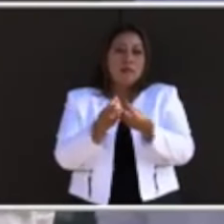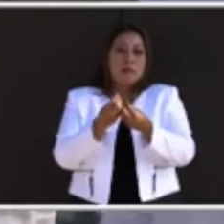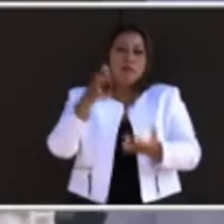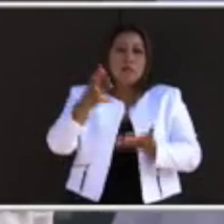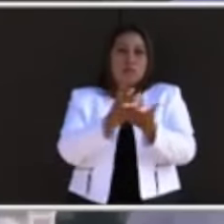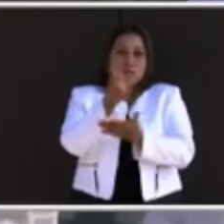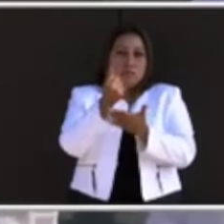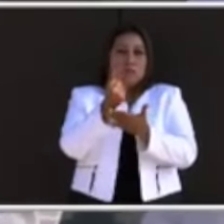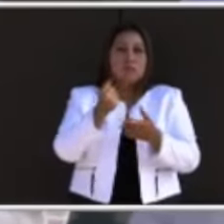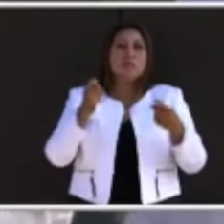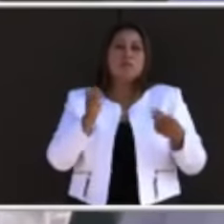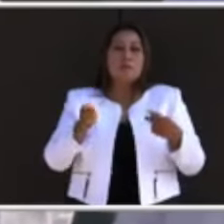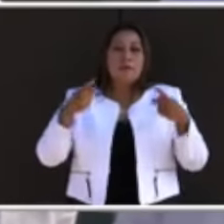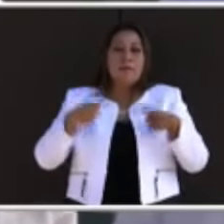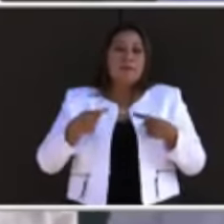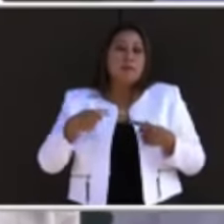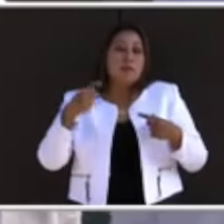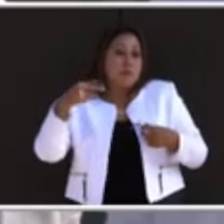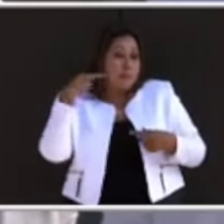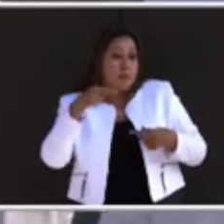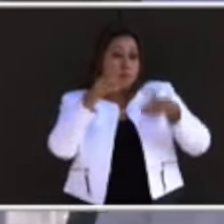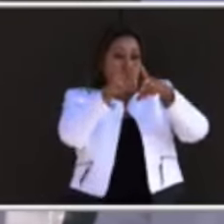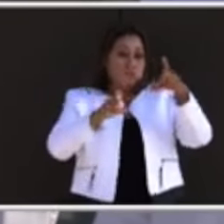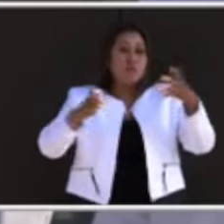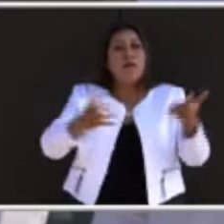triunfo y que llevó a Veracruz a la alternancia.